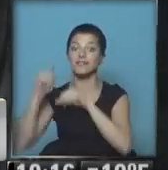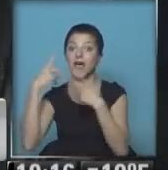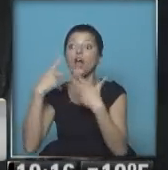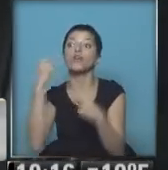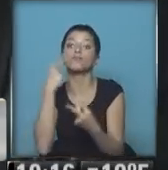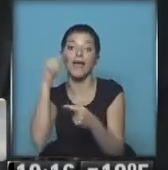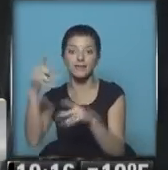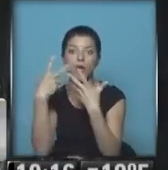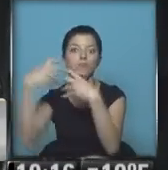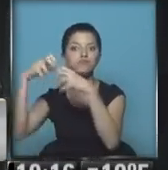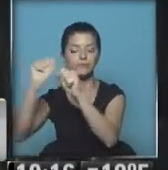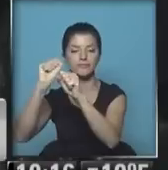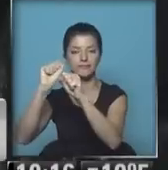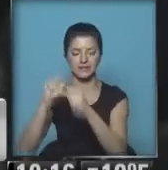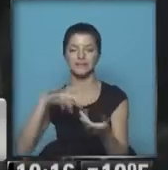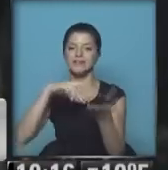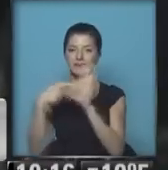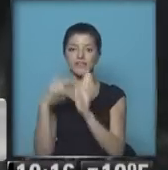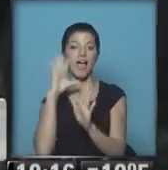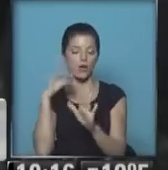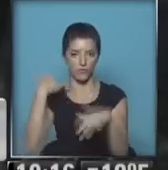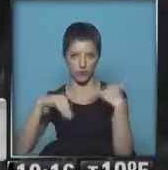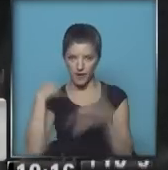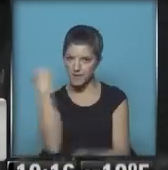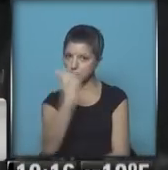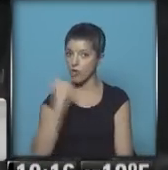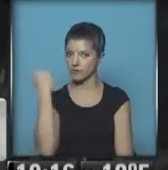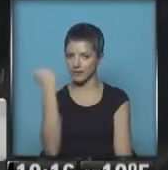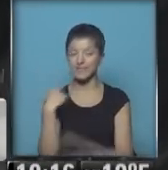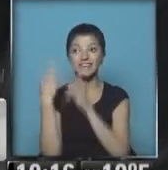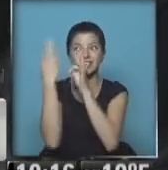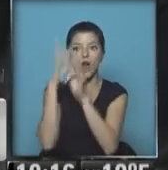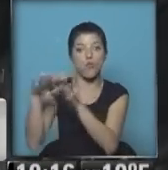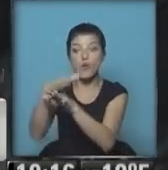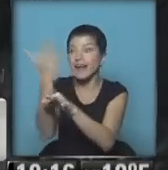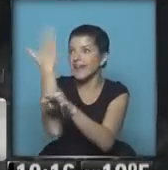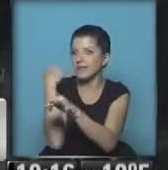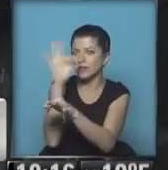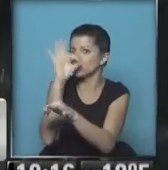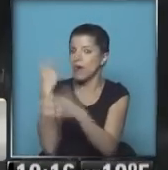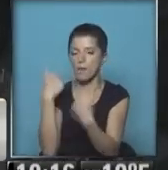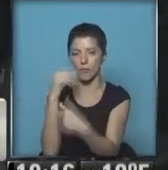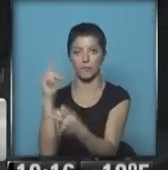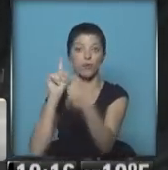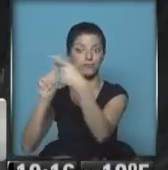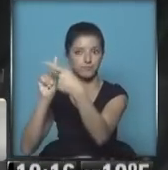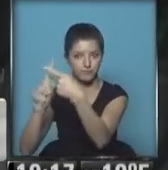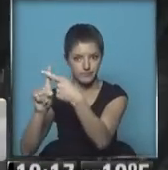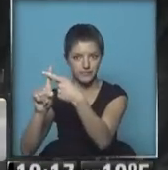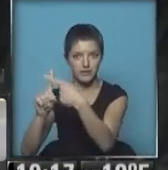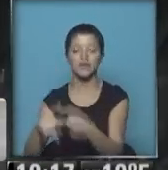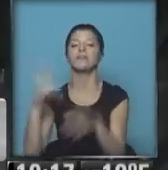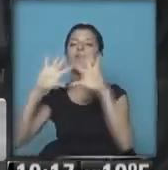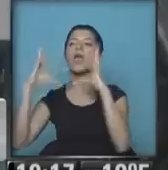Significa mucho, significa cerrar un cuadro de familia, significa llegar a un lugar donde nunca antes se había llegado antes. Plutón es una deuda que